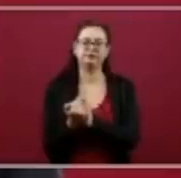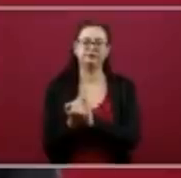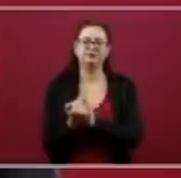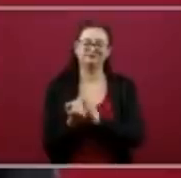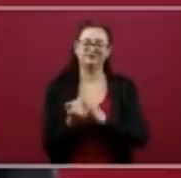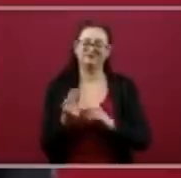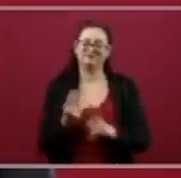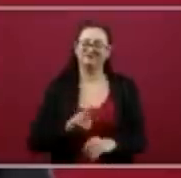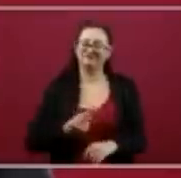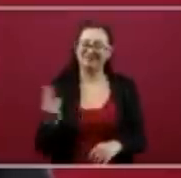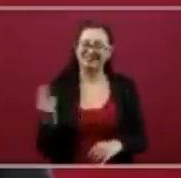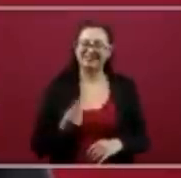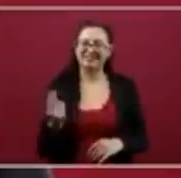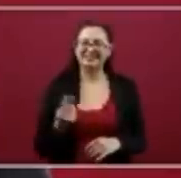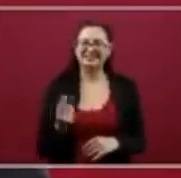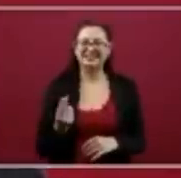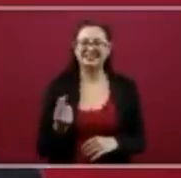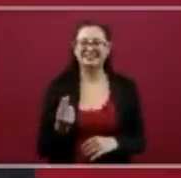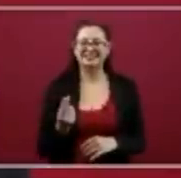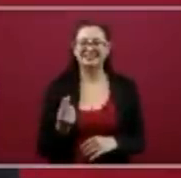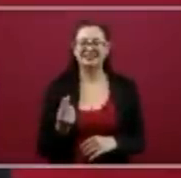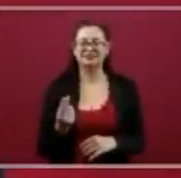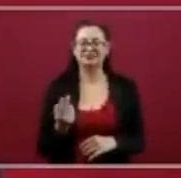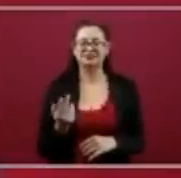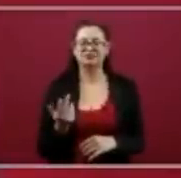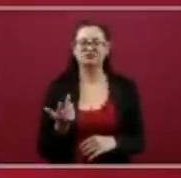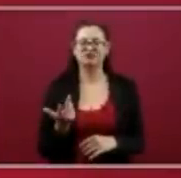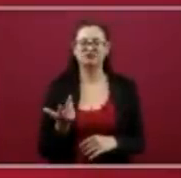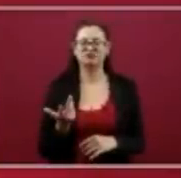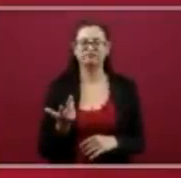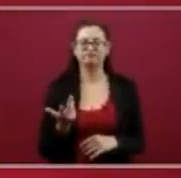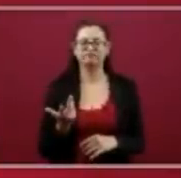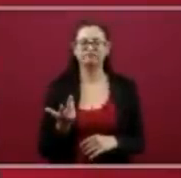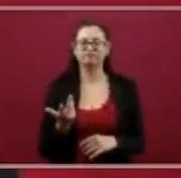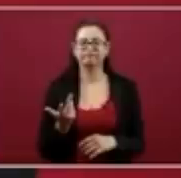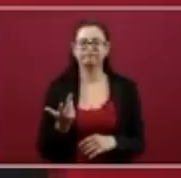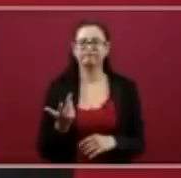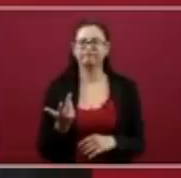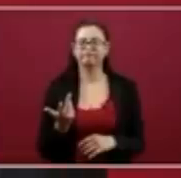tenemos que buscar que haya